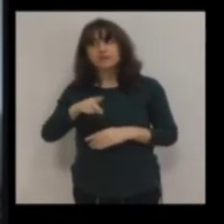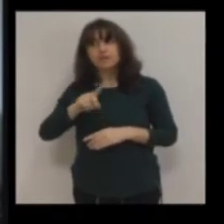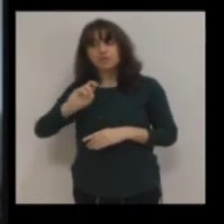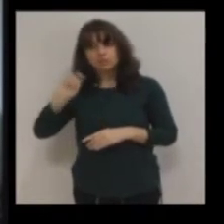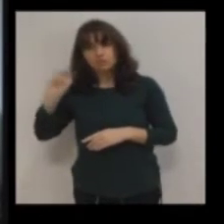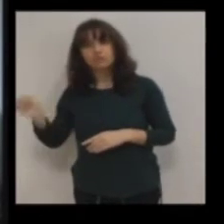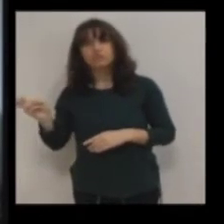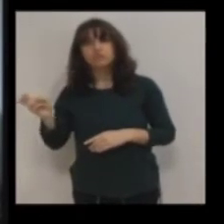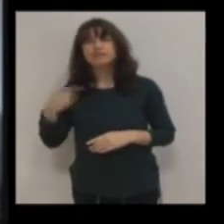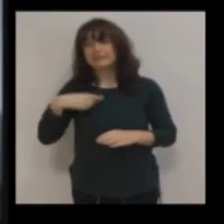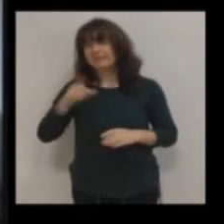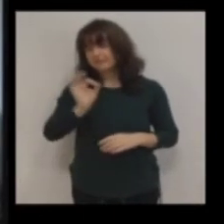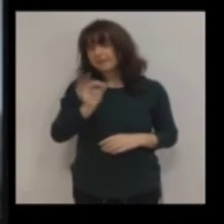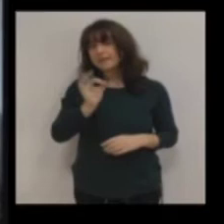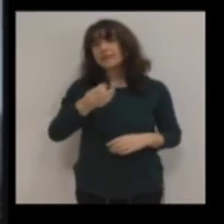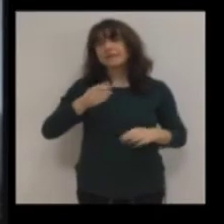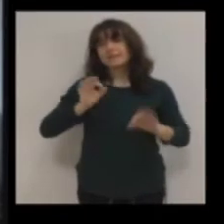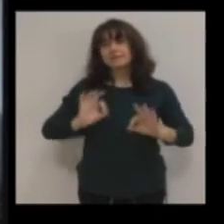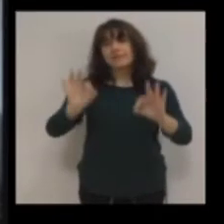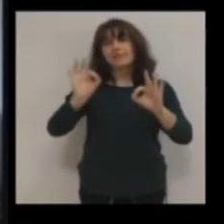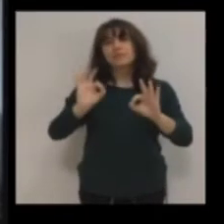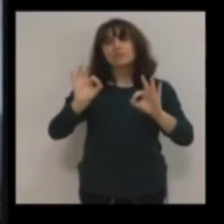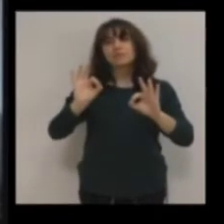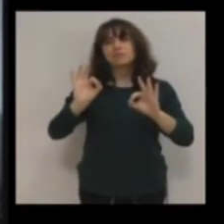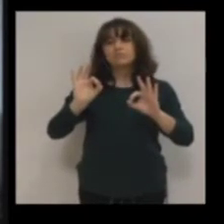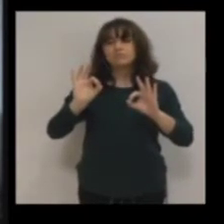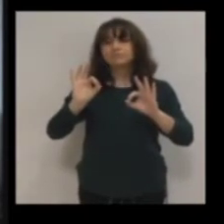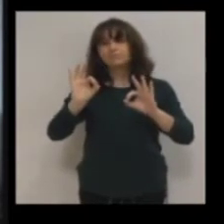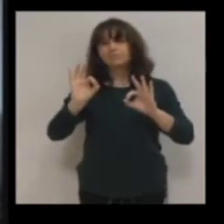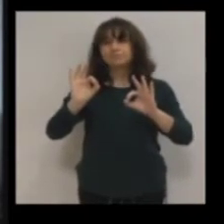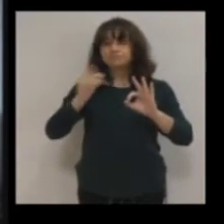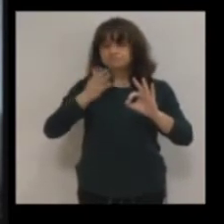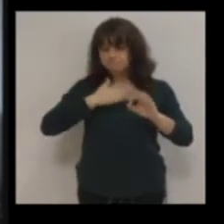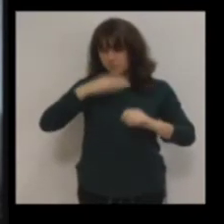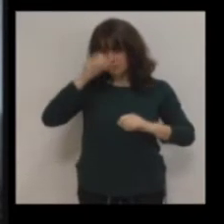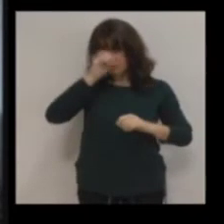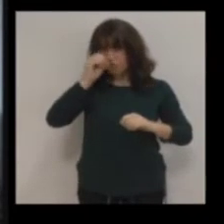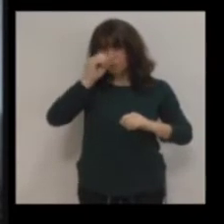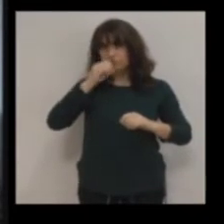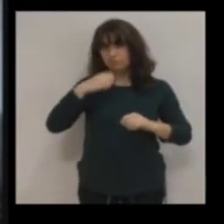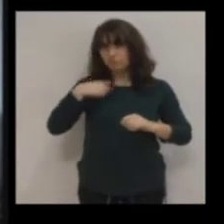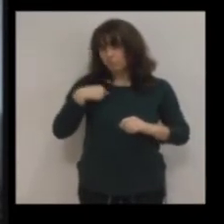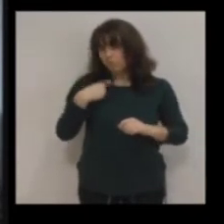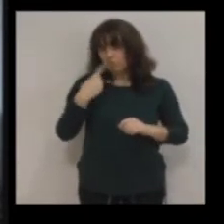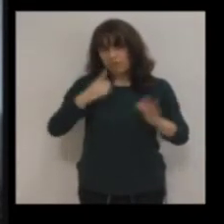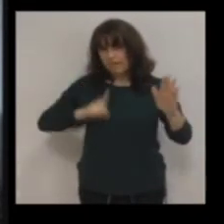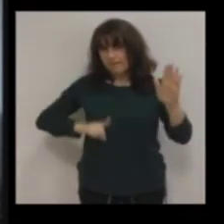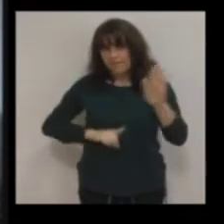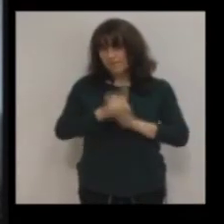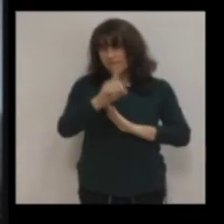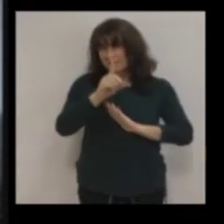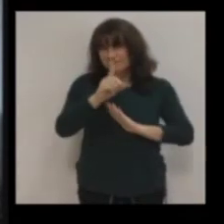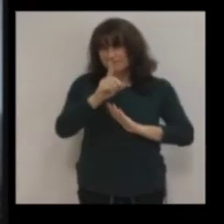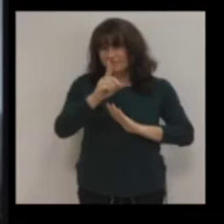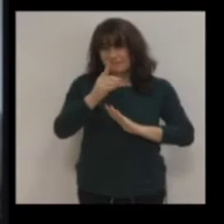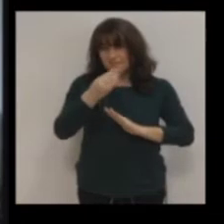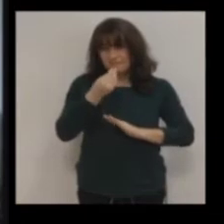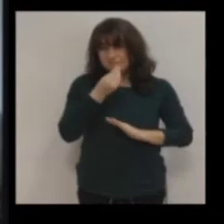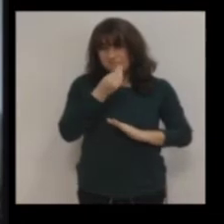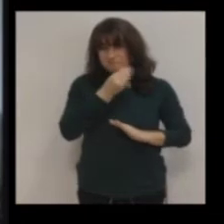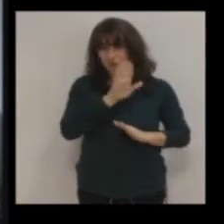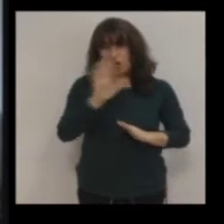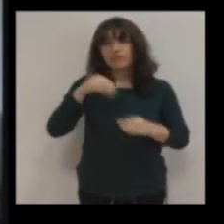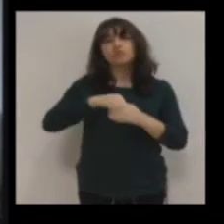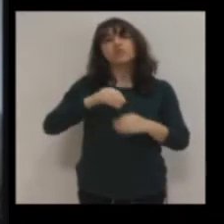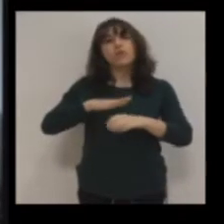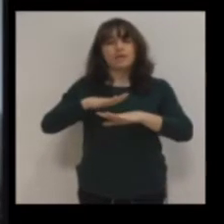que la especialización ha sido, desde mi punto de vista, uno de los mejores avances de la Administración de